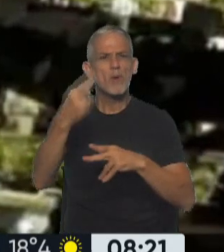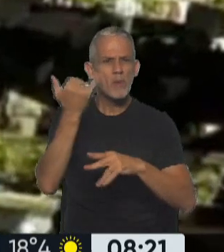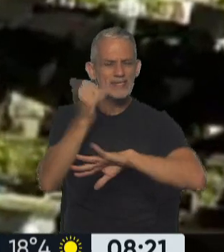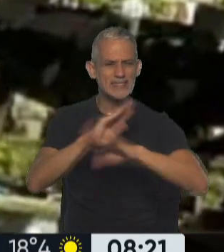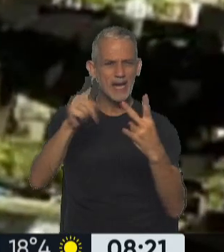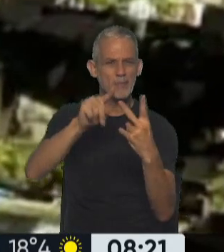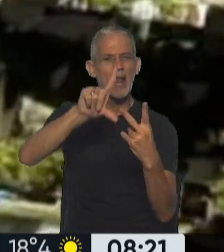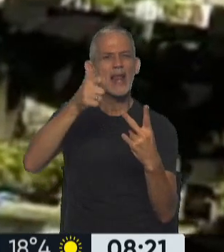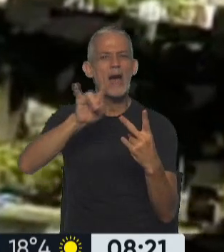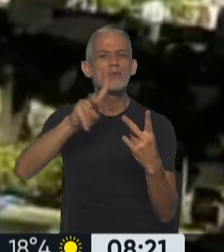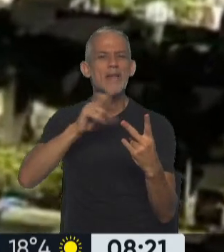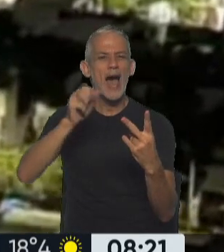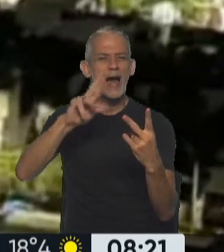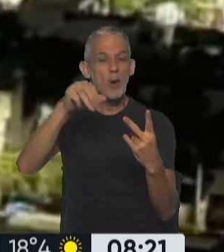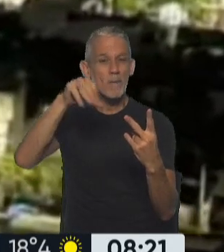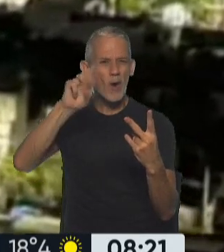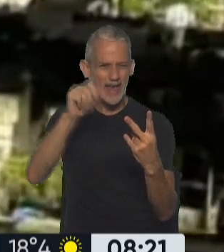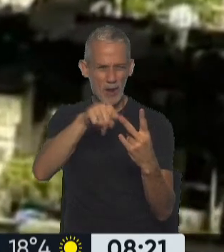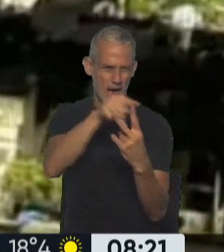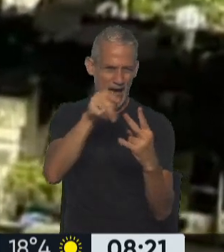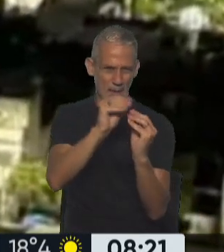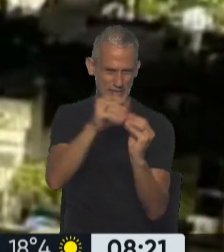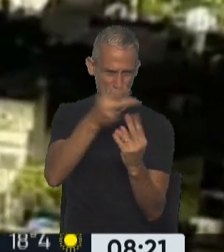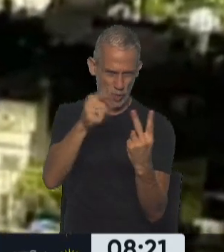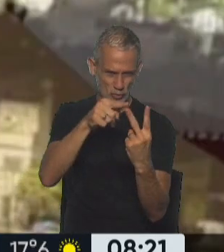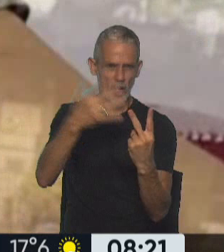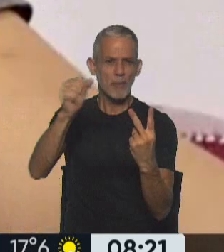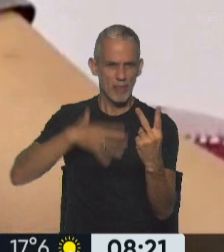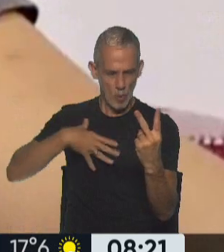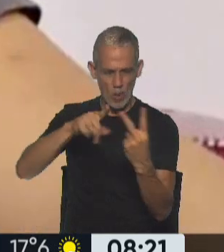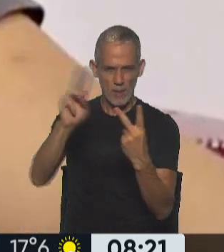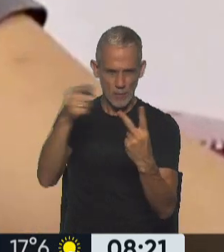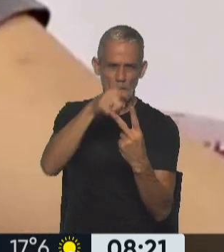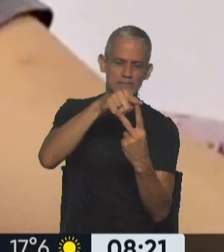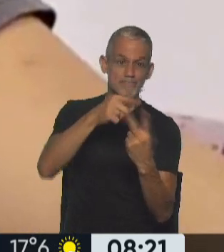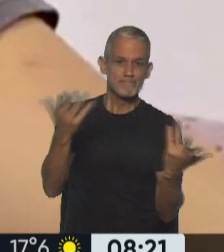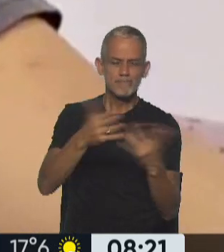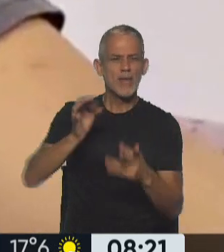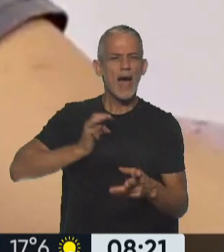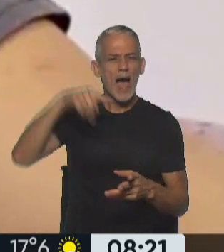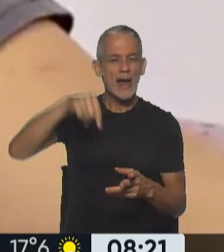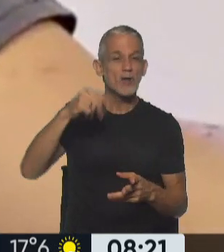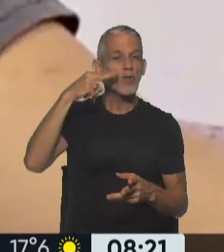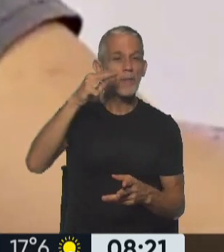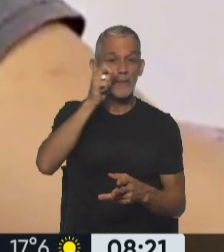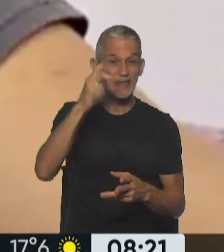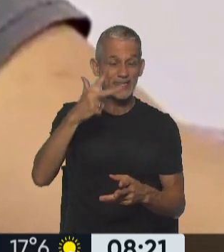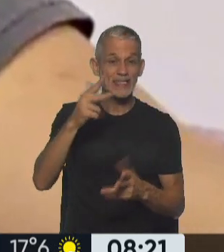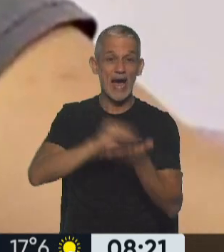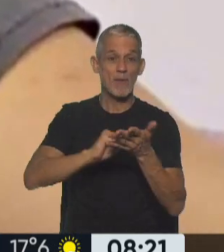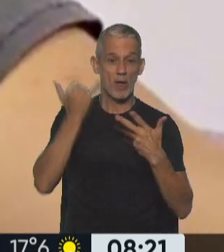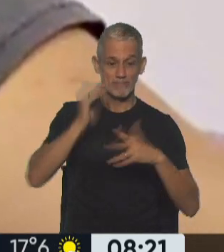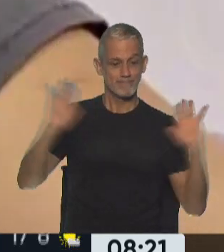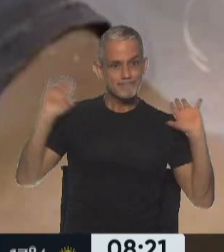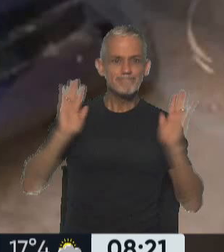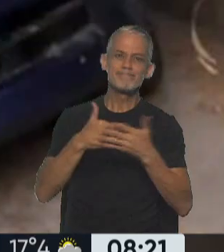de Lautaro Morelo, amigo de Lucas Escalante. En lo que va de 2023, 3 letrados ya se